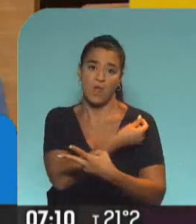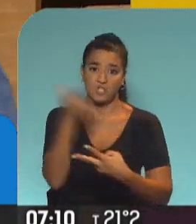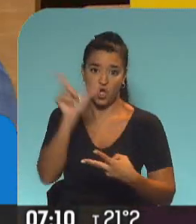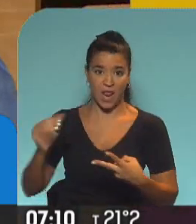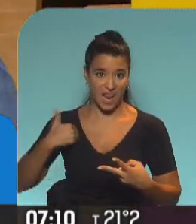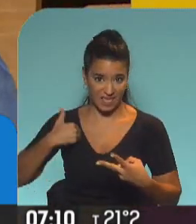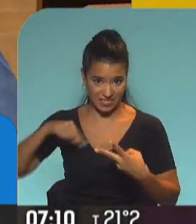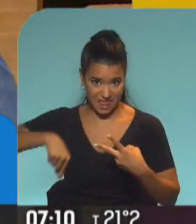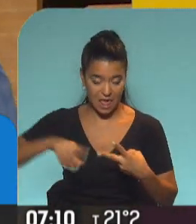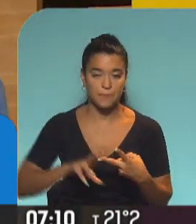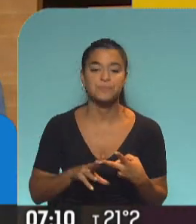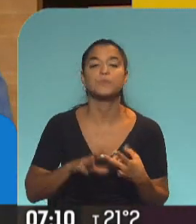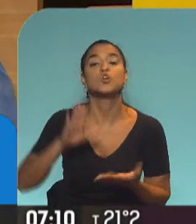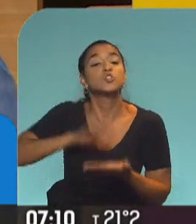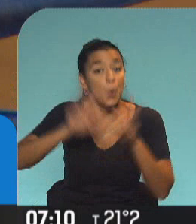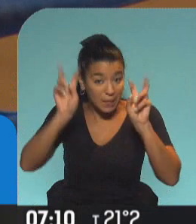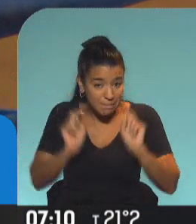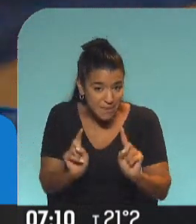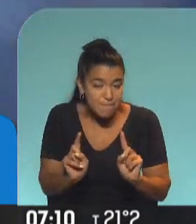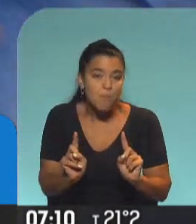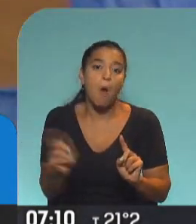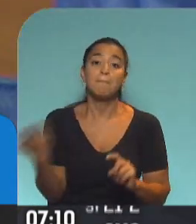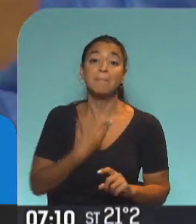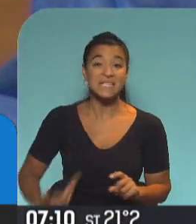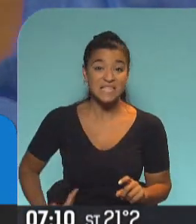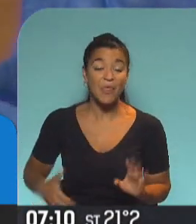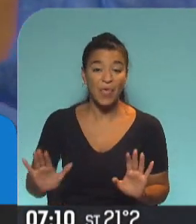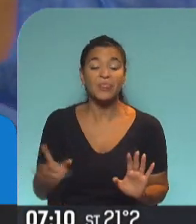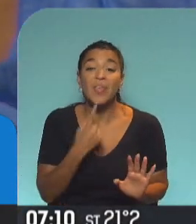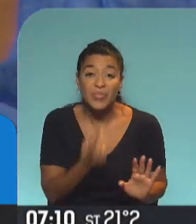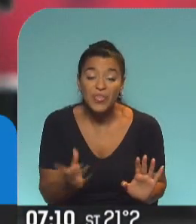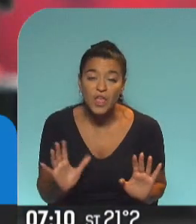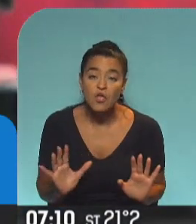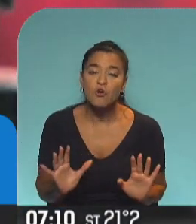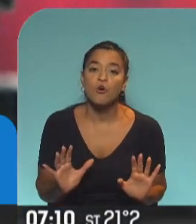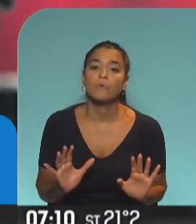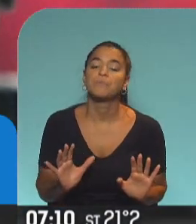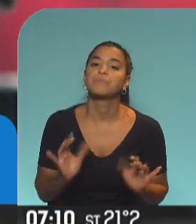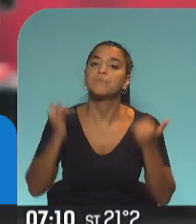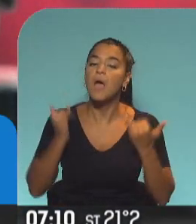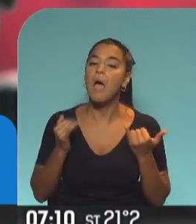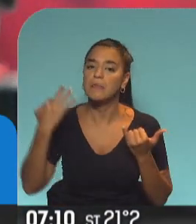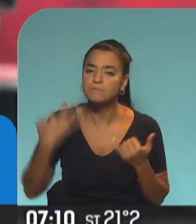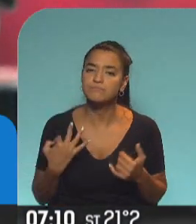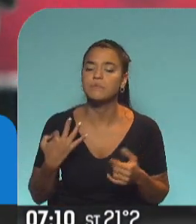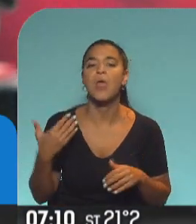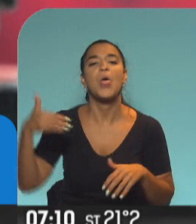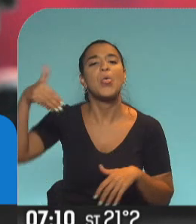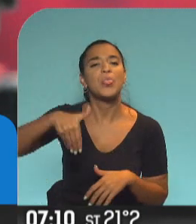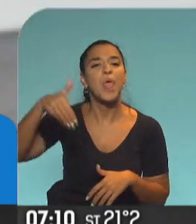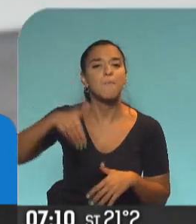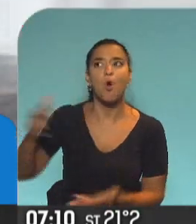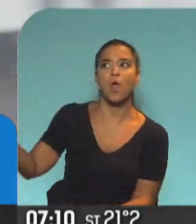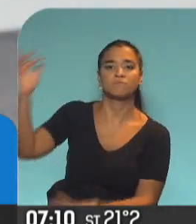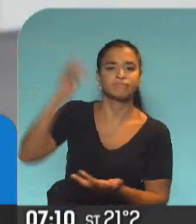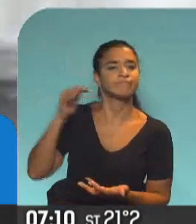República Argentina. Sobre esta cuestión, el presidente indicó: hubo claramente una demora en las